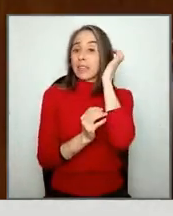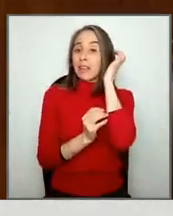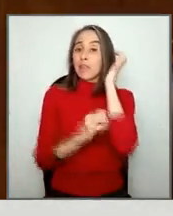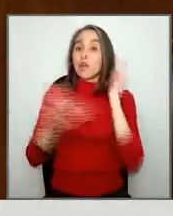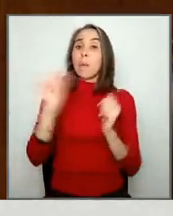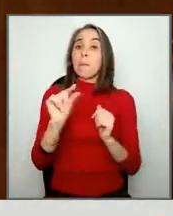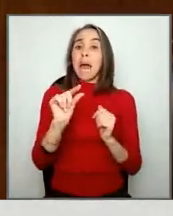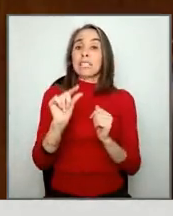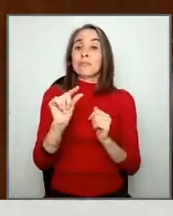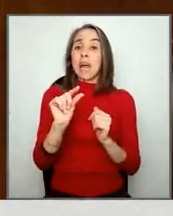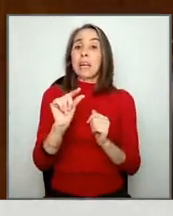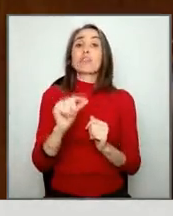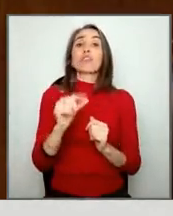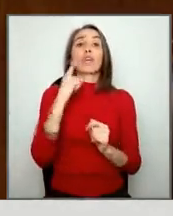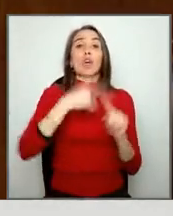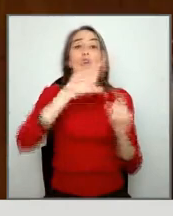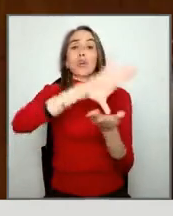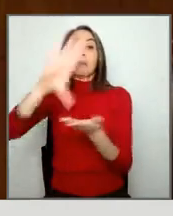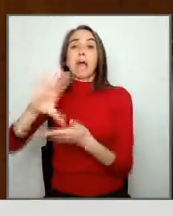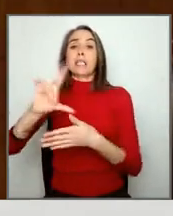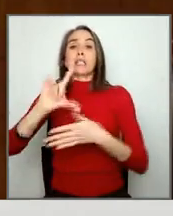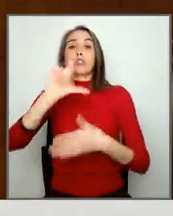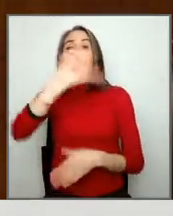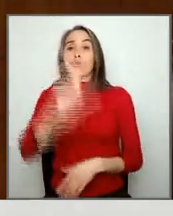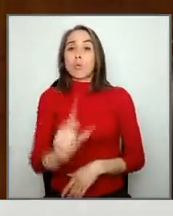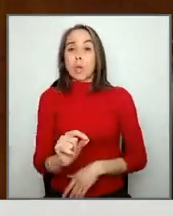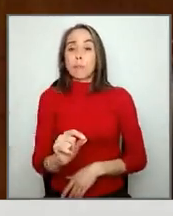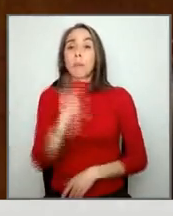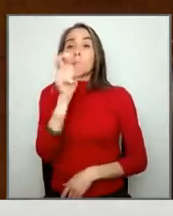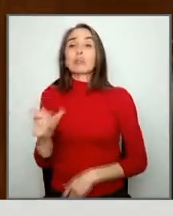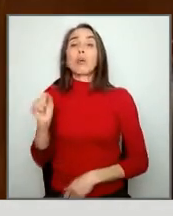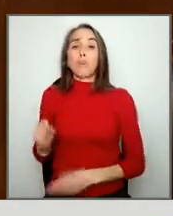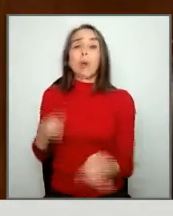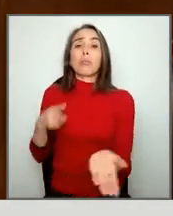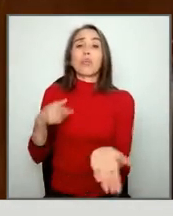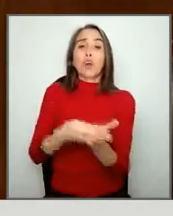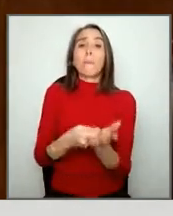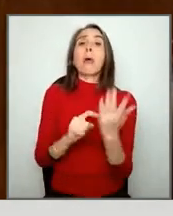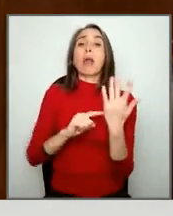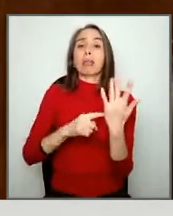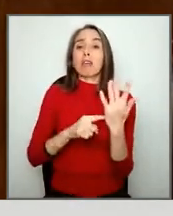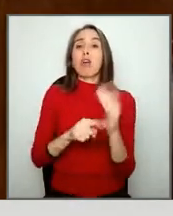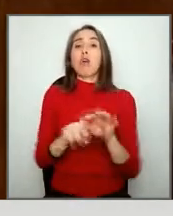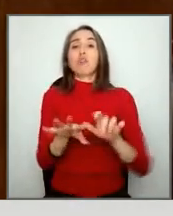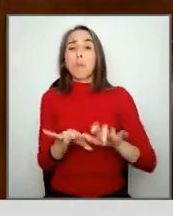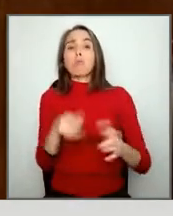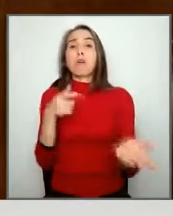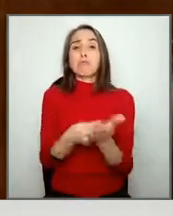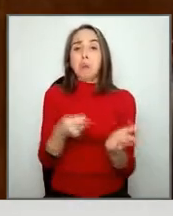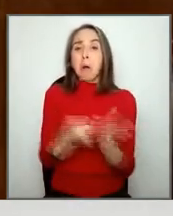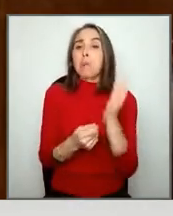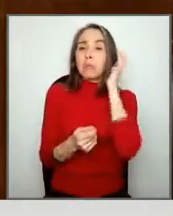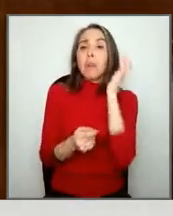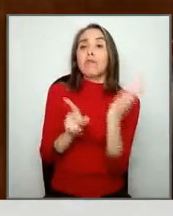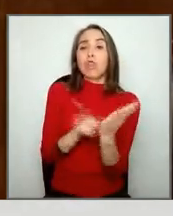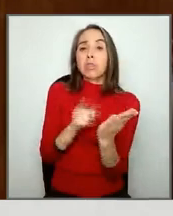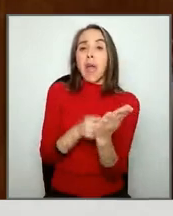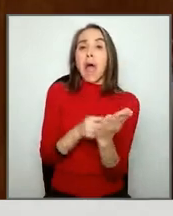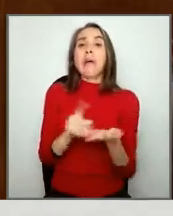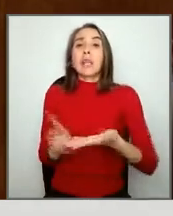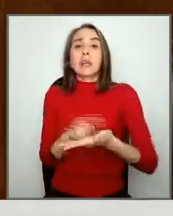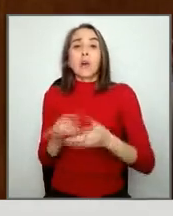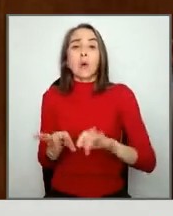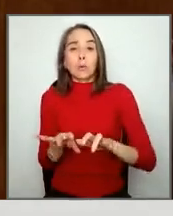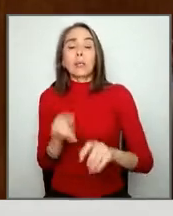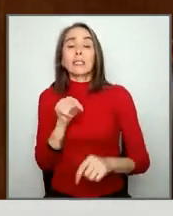es uno de los países con mayor nivel de accesibilidad de tecnología en la región Lo que implica que en el último tiempo se vende vendieron